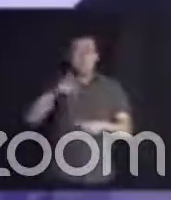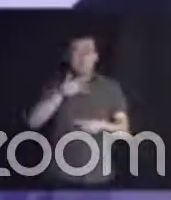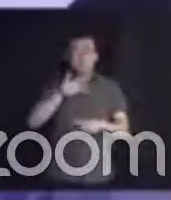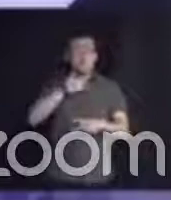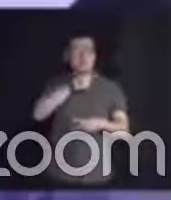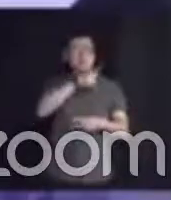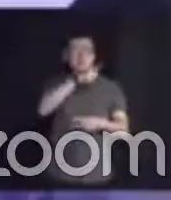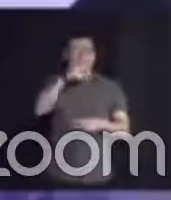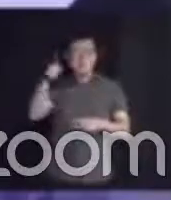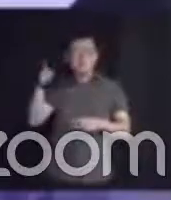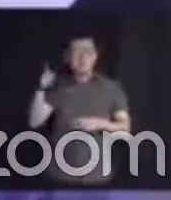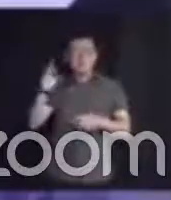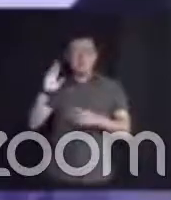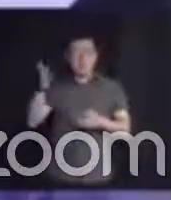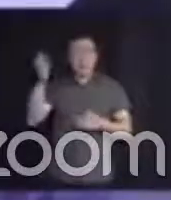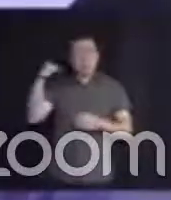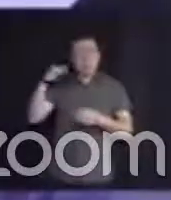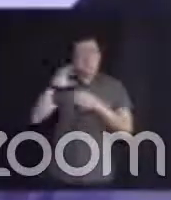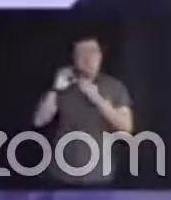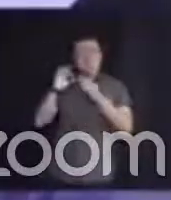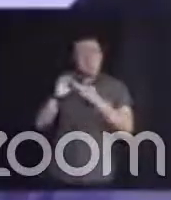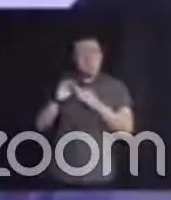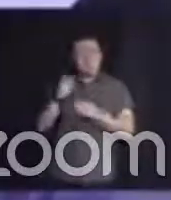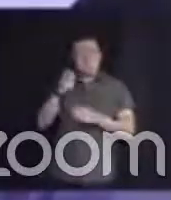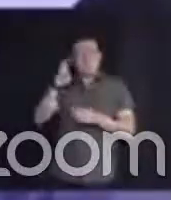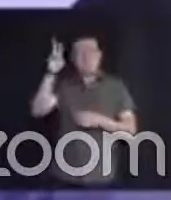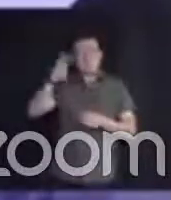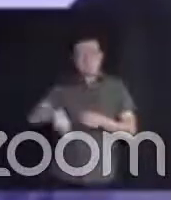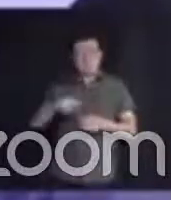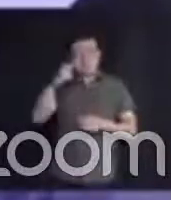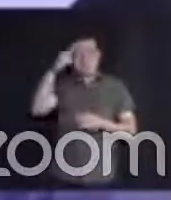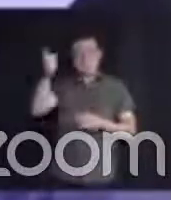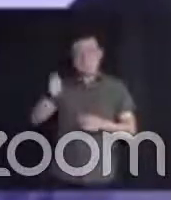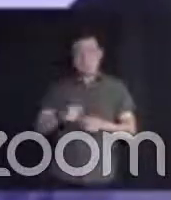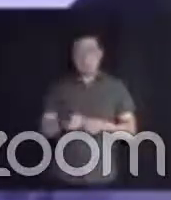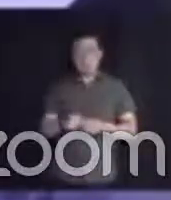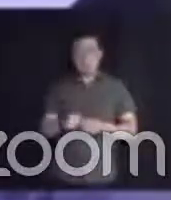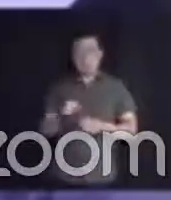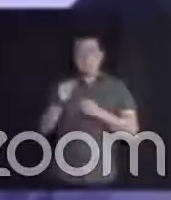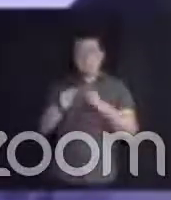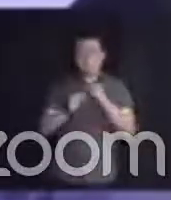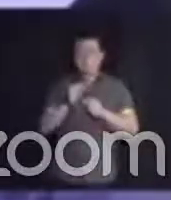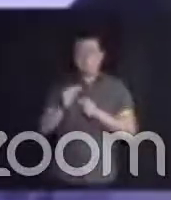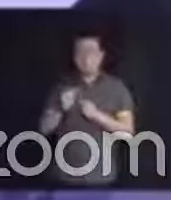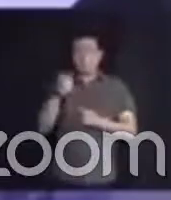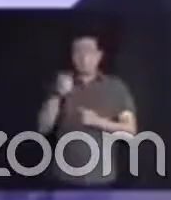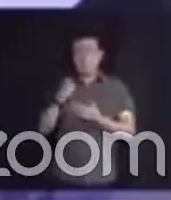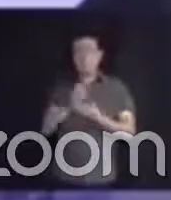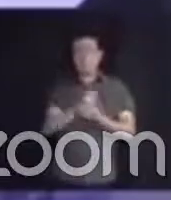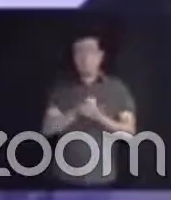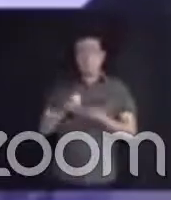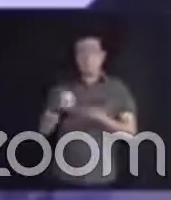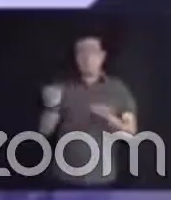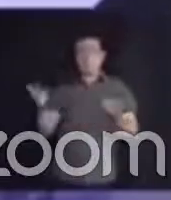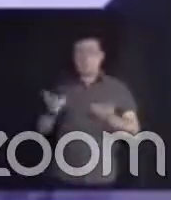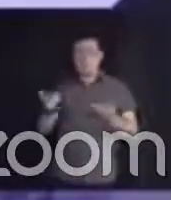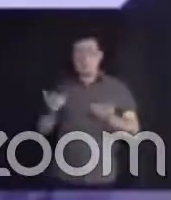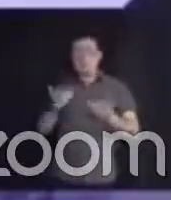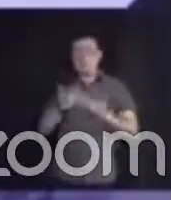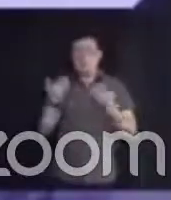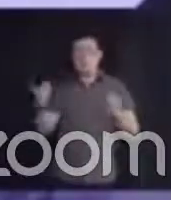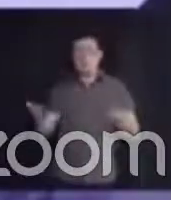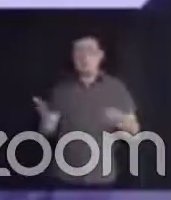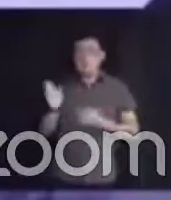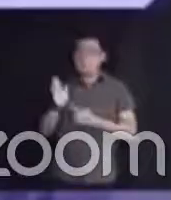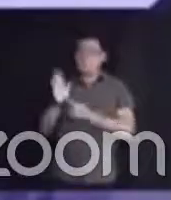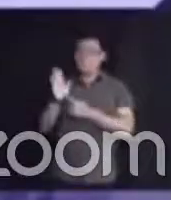nos han dicho es cierto. Y empezamos a ganar, empezamos a hacerlo y ahora aquí está